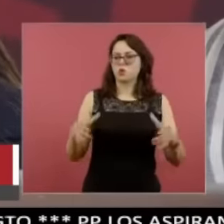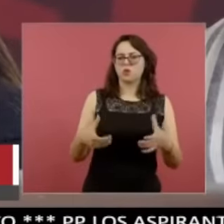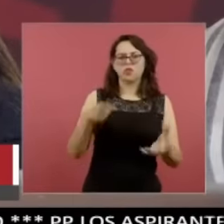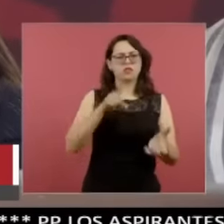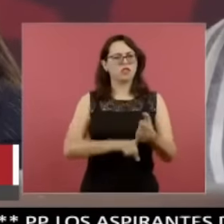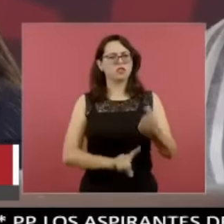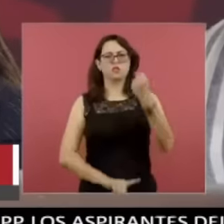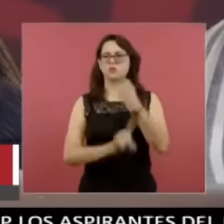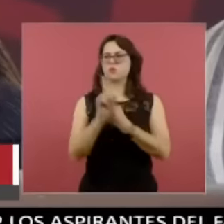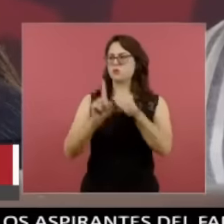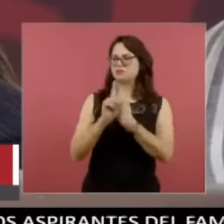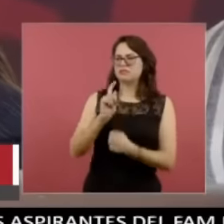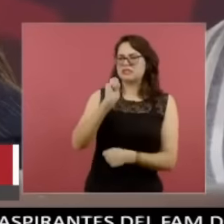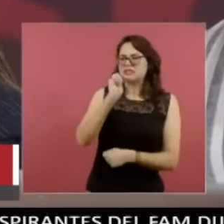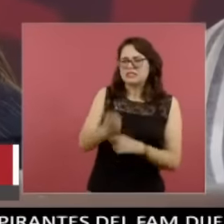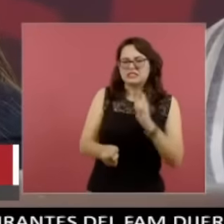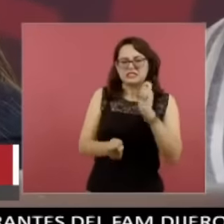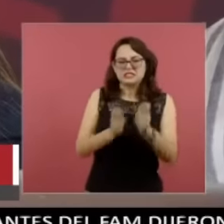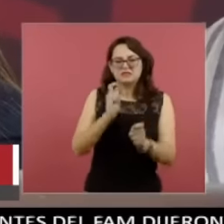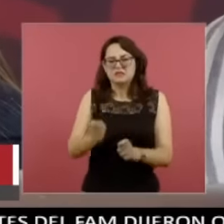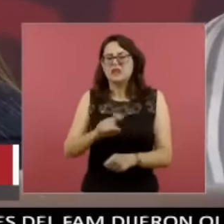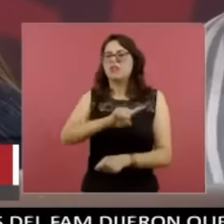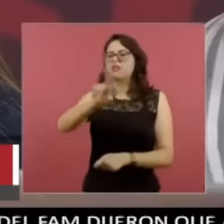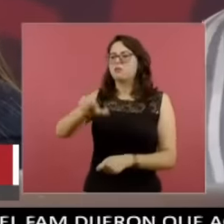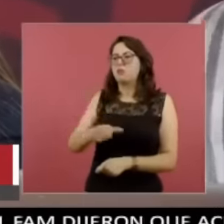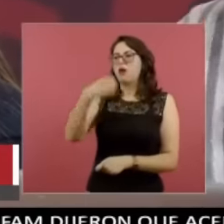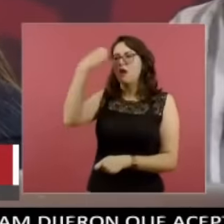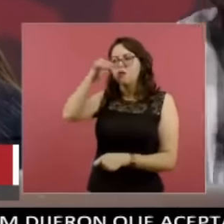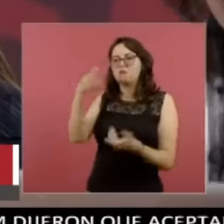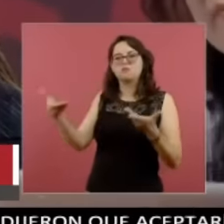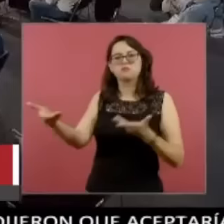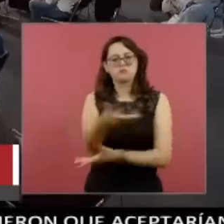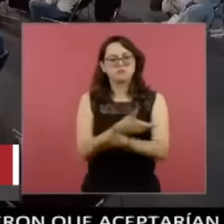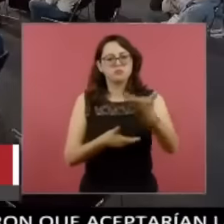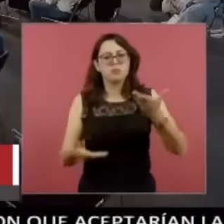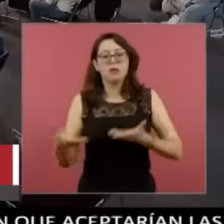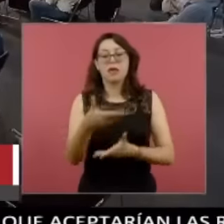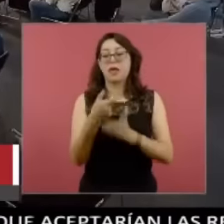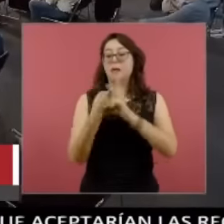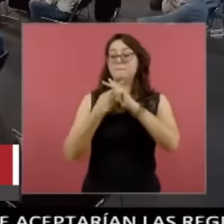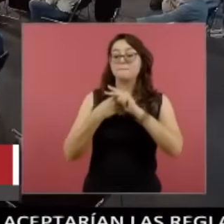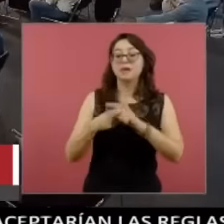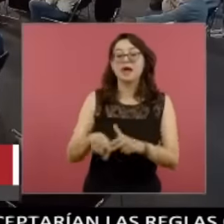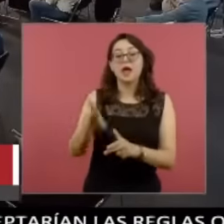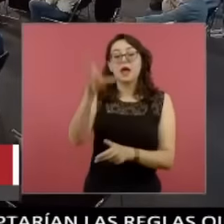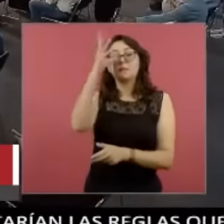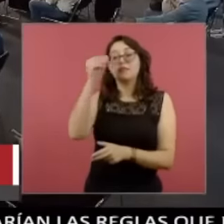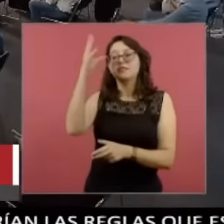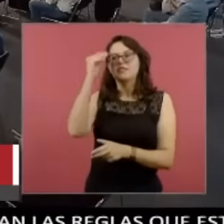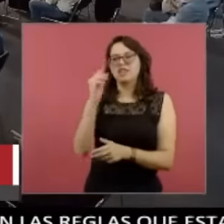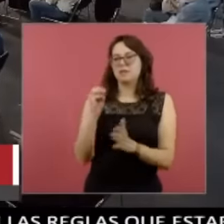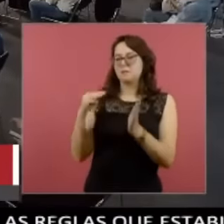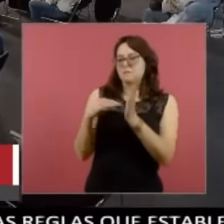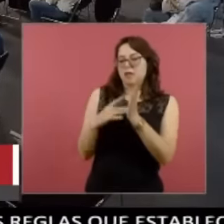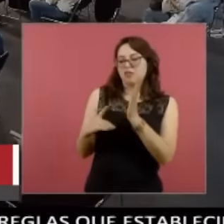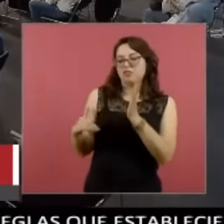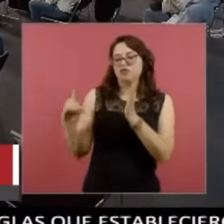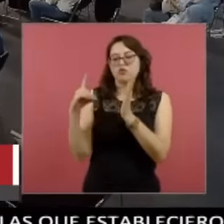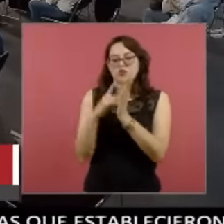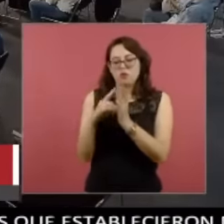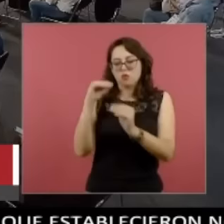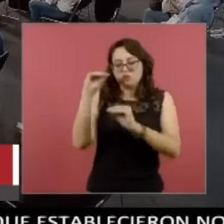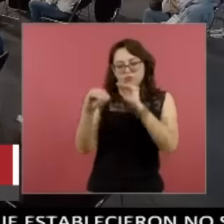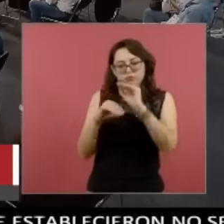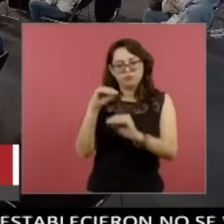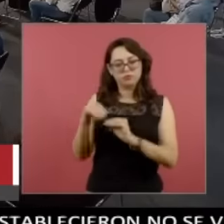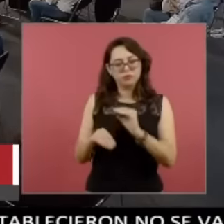importante memorizar los datos ni acaparar información sino entender el contexto y la interacción de Con